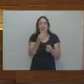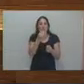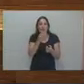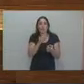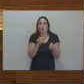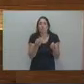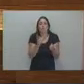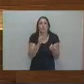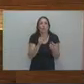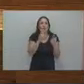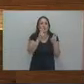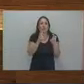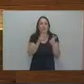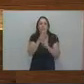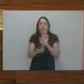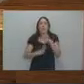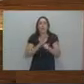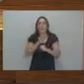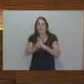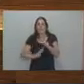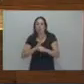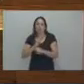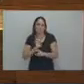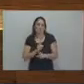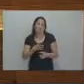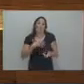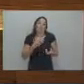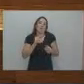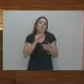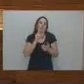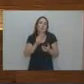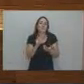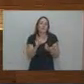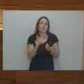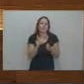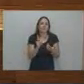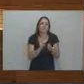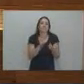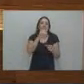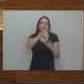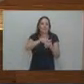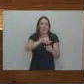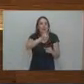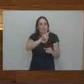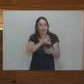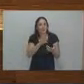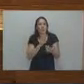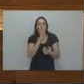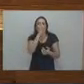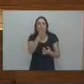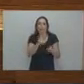cada 4 años. Que yo entiendo que puede ser rentable electoralmente, pero que afortunadamente vamos a tener 4 años de calma para poder